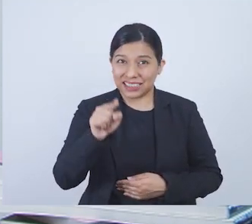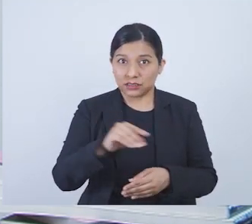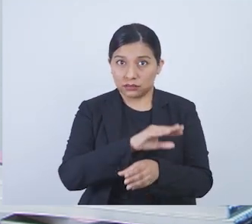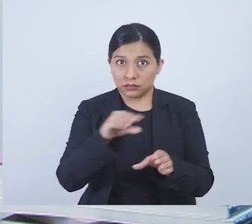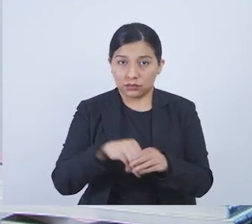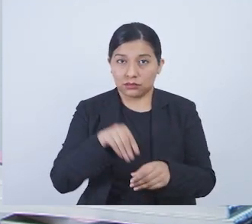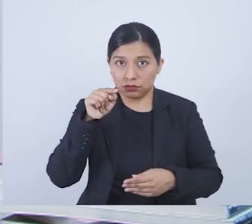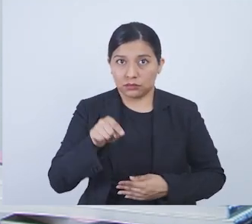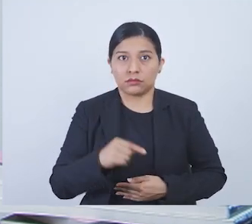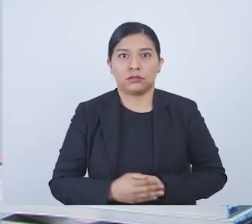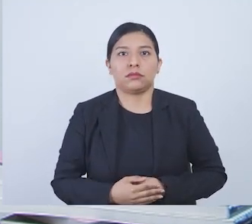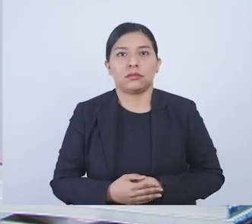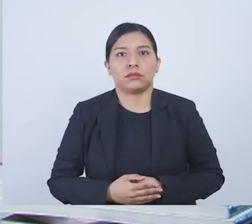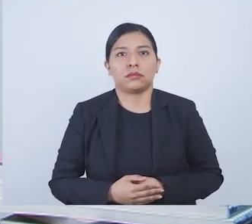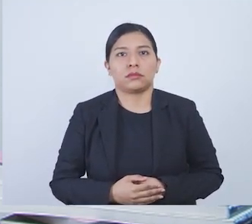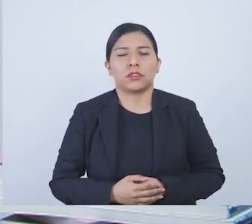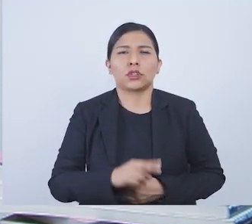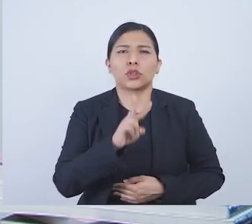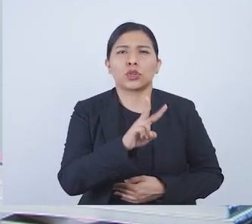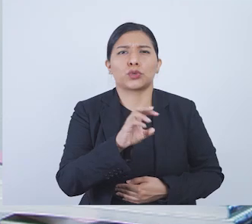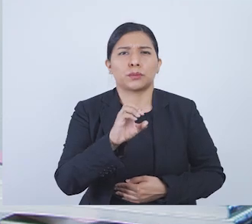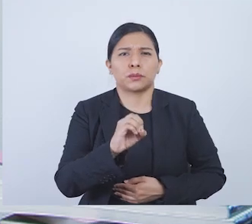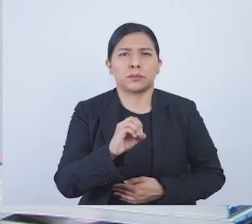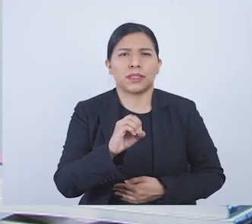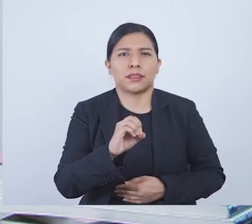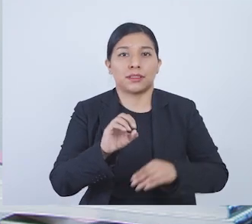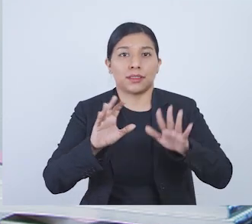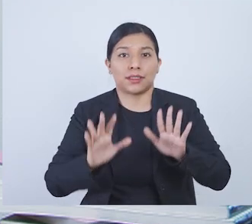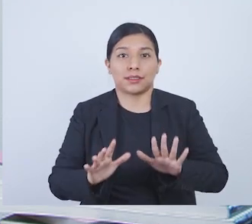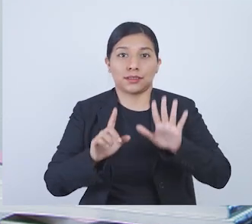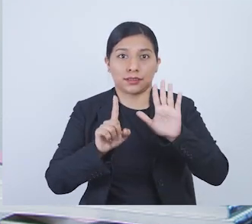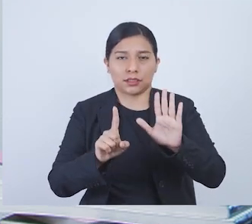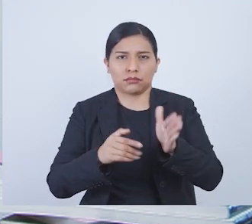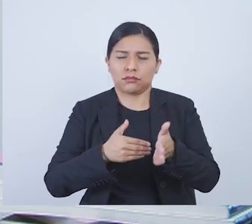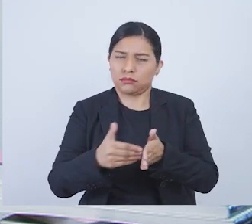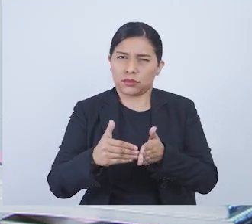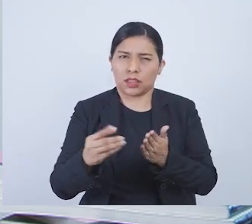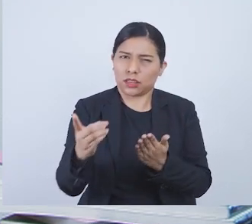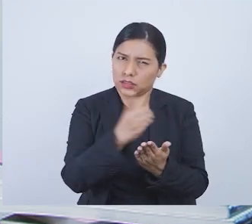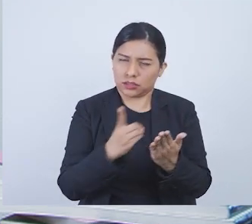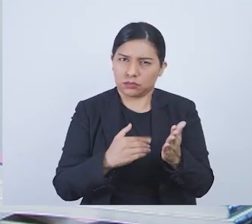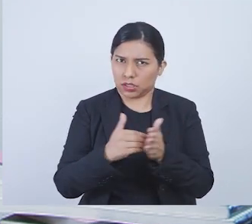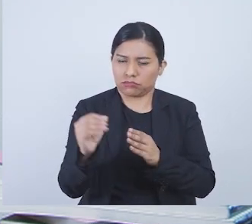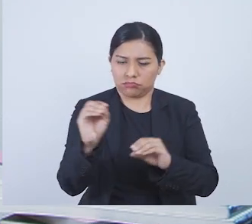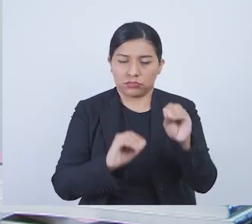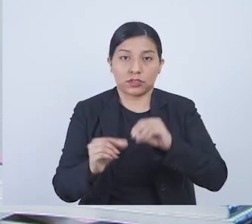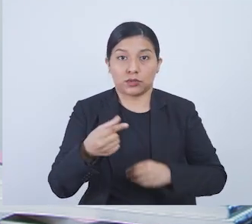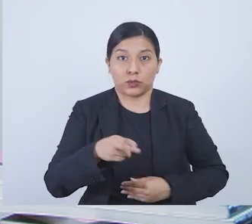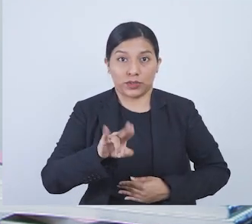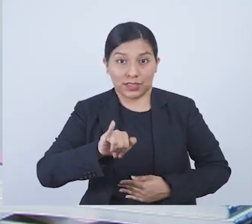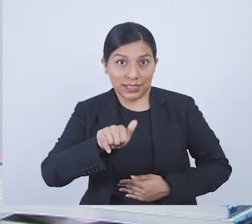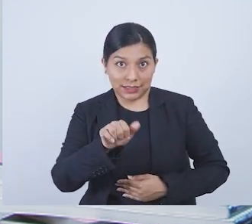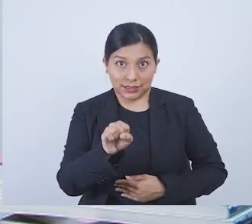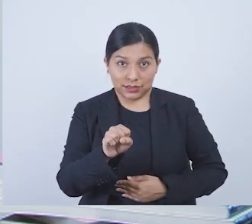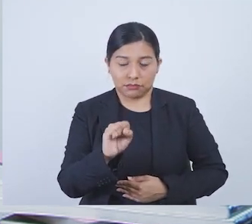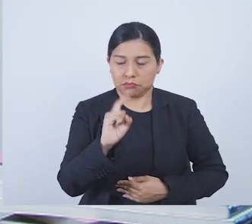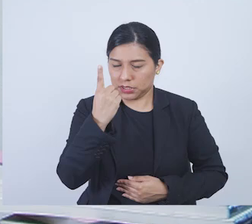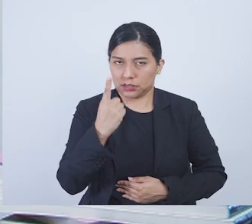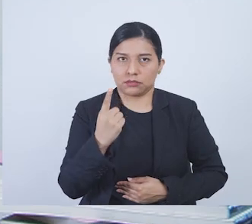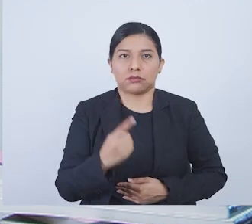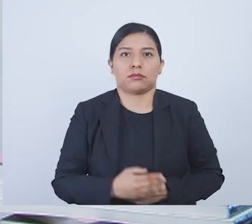se trabajó desde 2016 en el diseño de la guía, diseño y validación, que